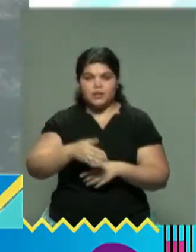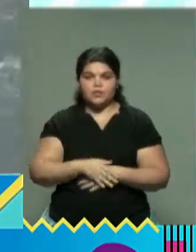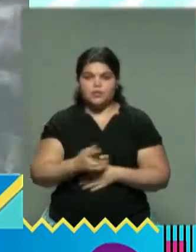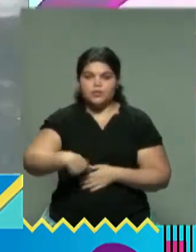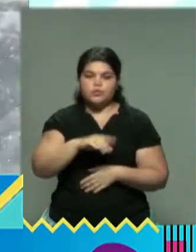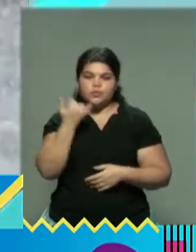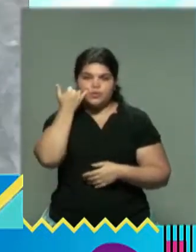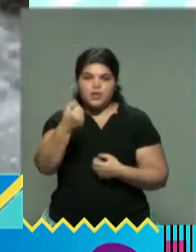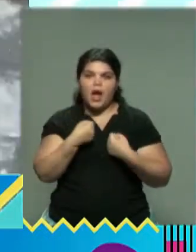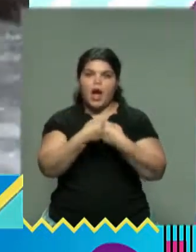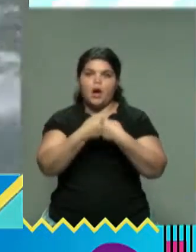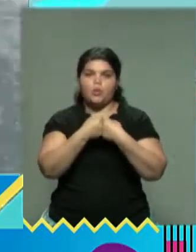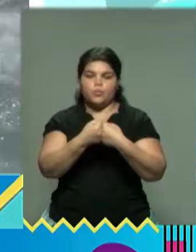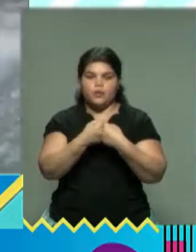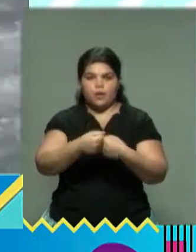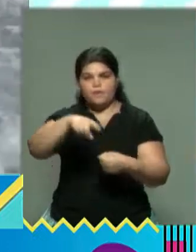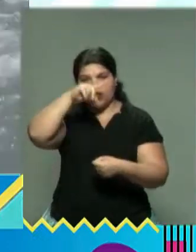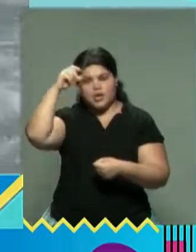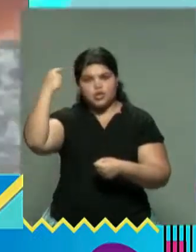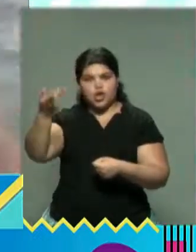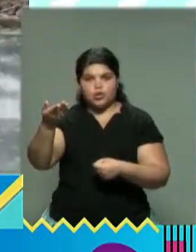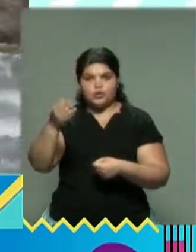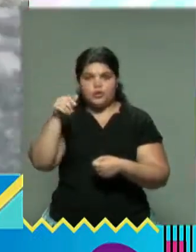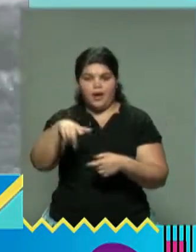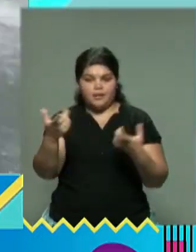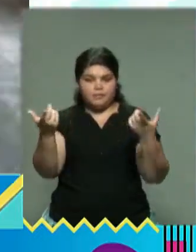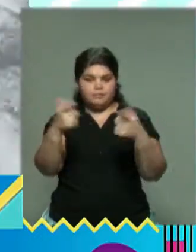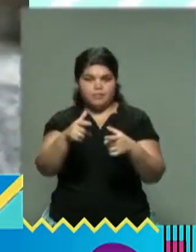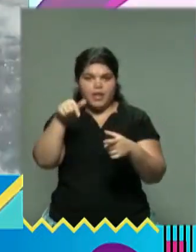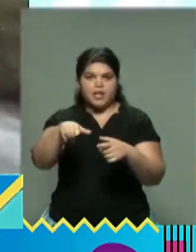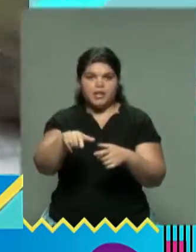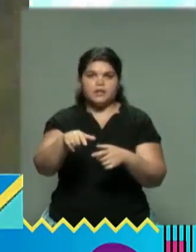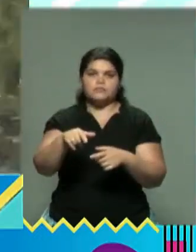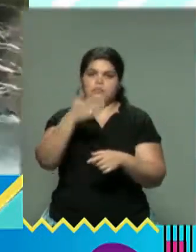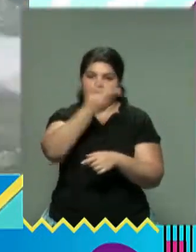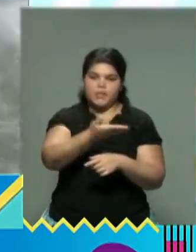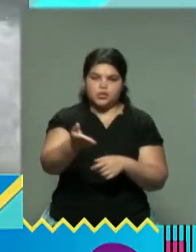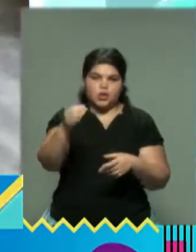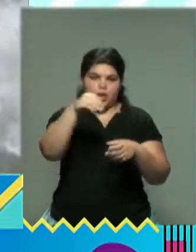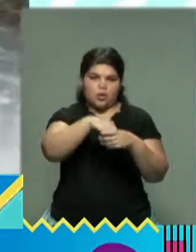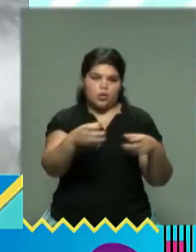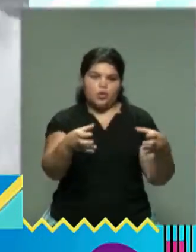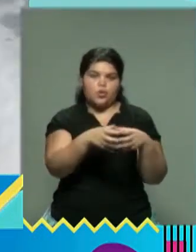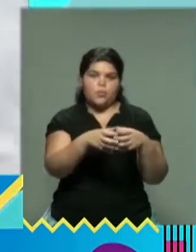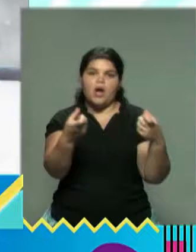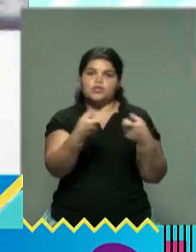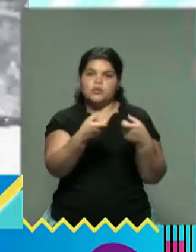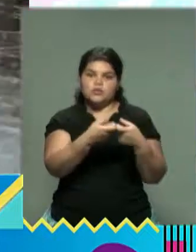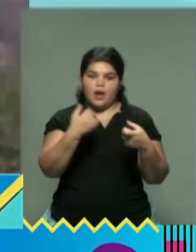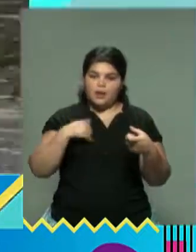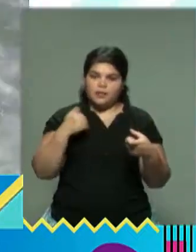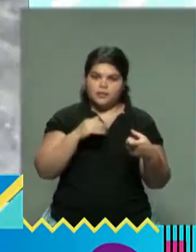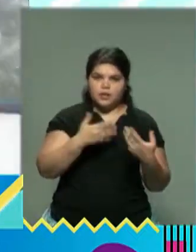desde la asociación con la Federación Internacional, en la cual instructores nuestros de la Asociación Argentina